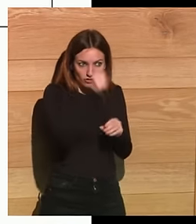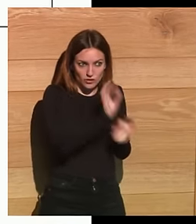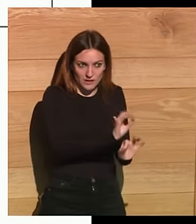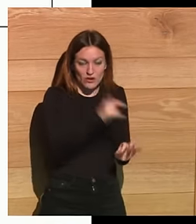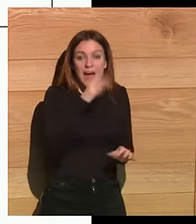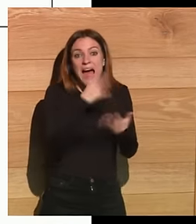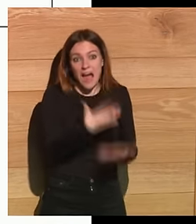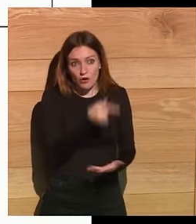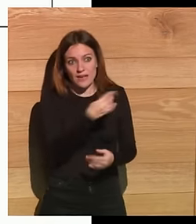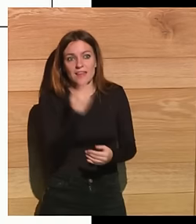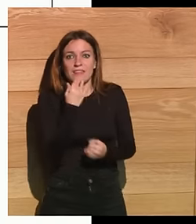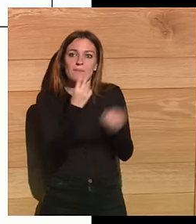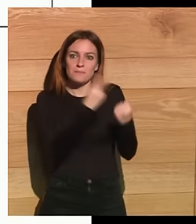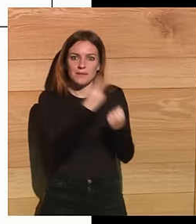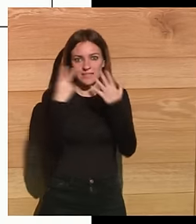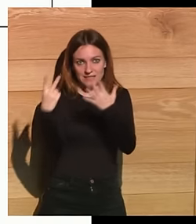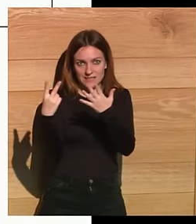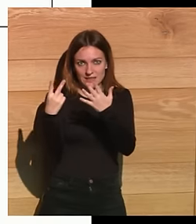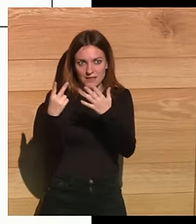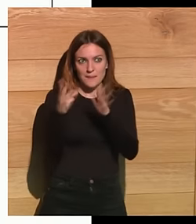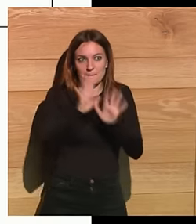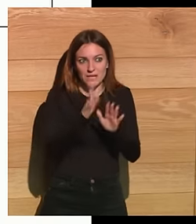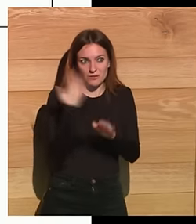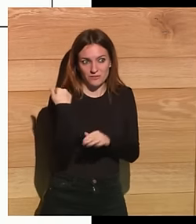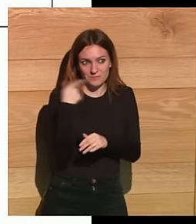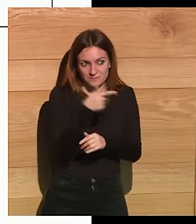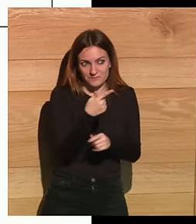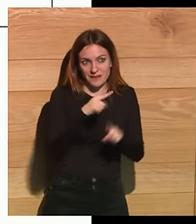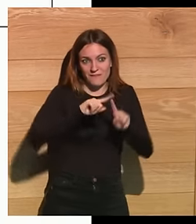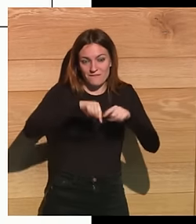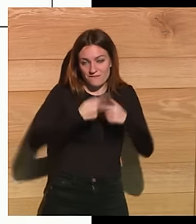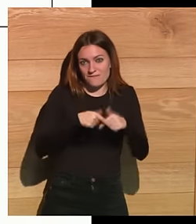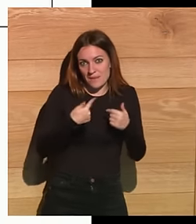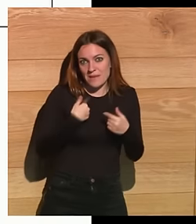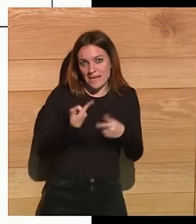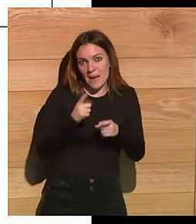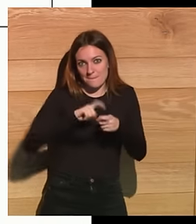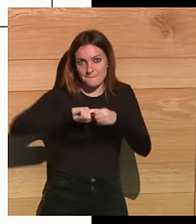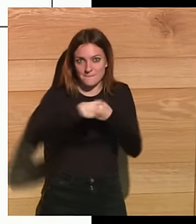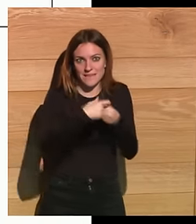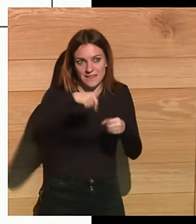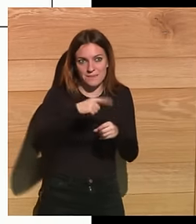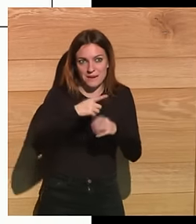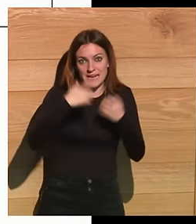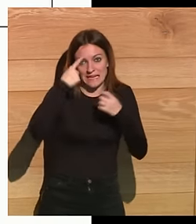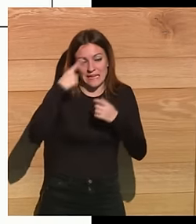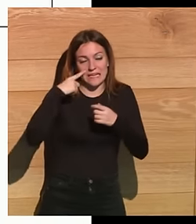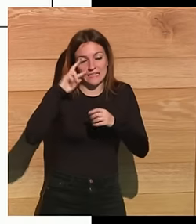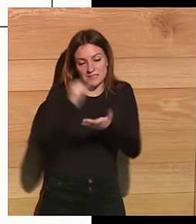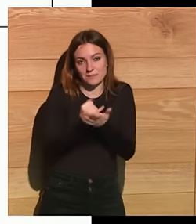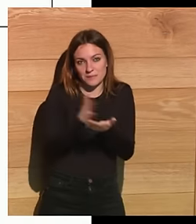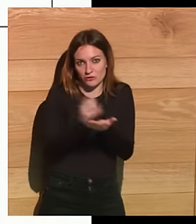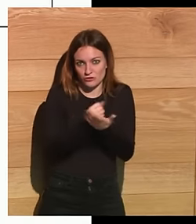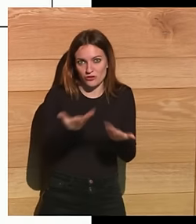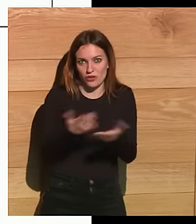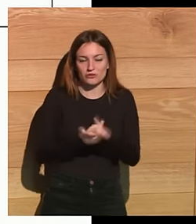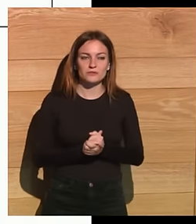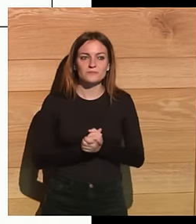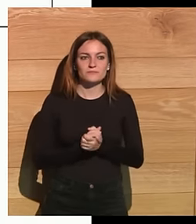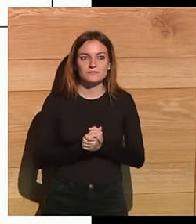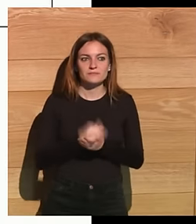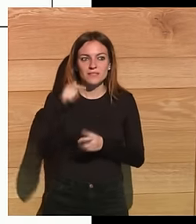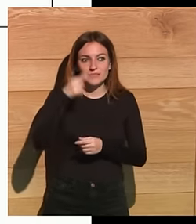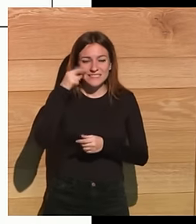tiene. Pero como veis, toda mi familia ha participado en nuestros experimentos de cerebro. Y este es un experimento